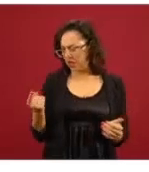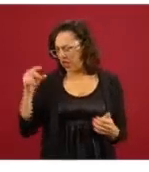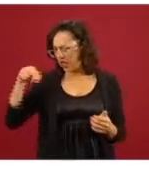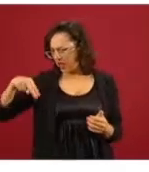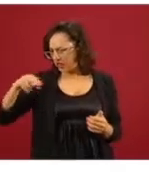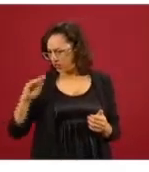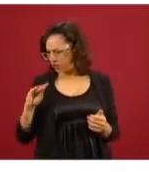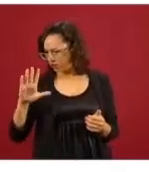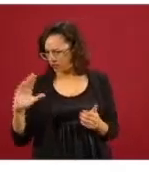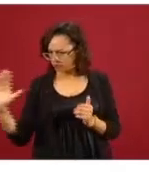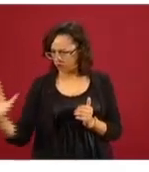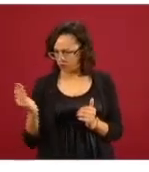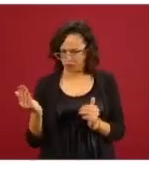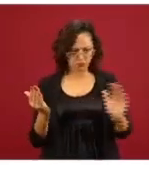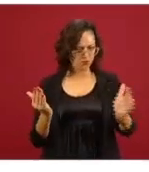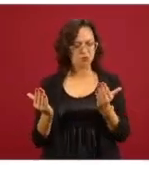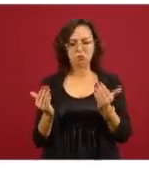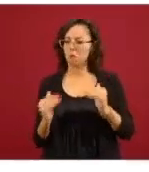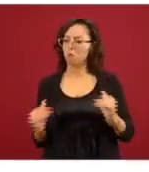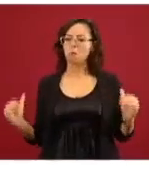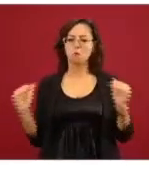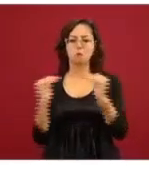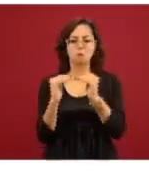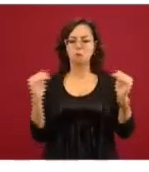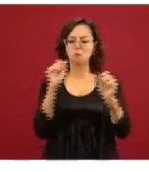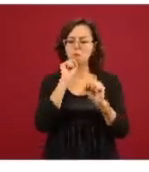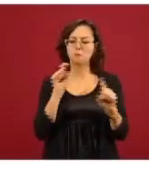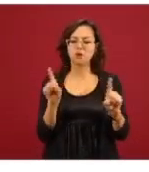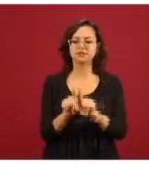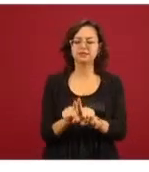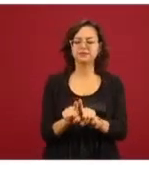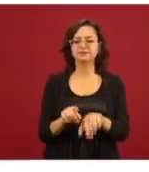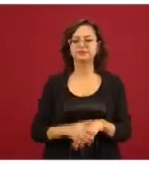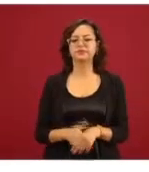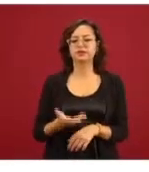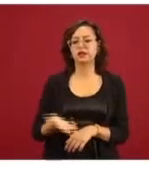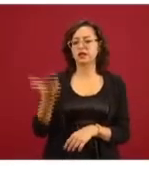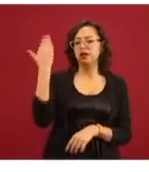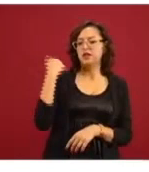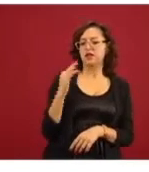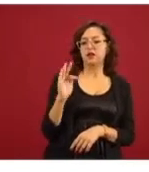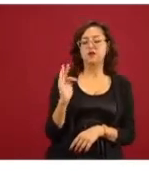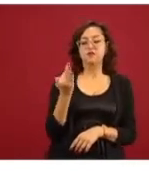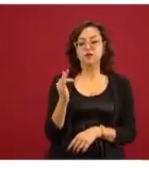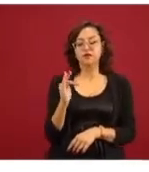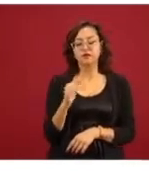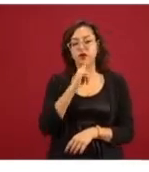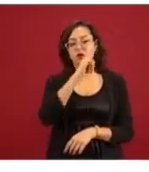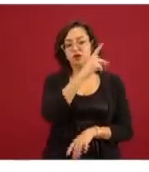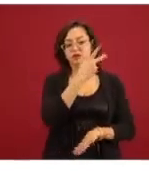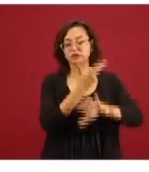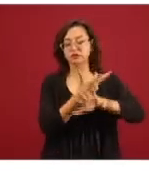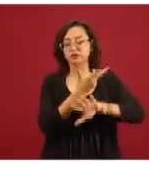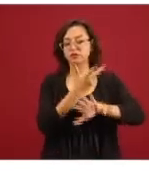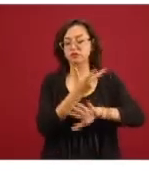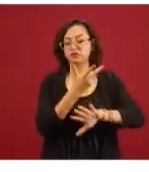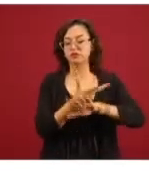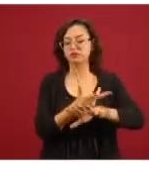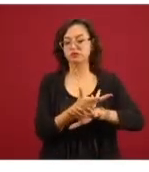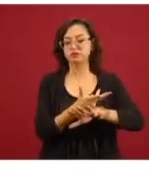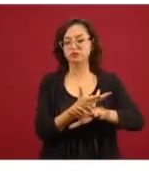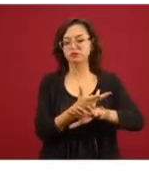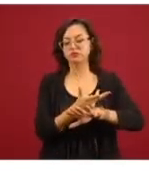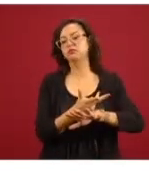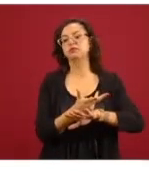KN95 y el N95. Desde febrero, los Centros para la Prevención y Control de Enfermedades de Estados Unidos establecieron